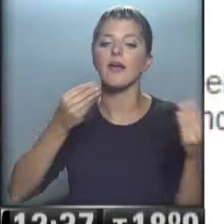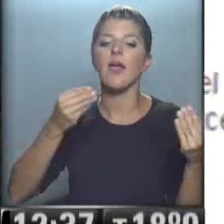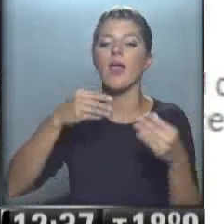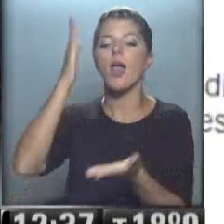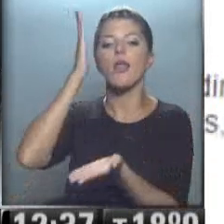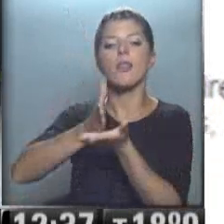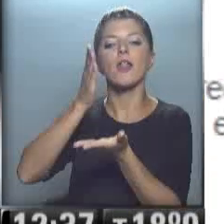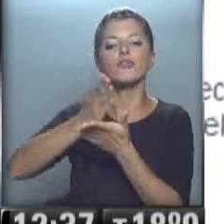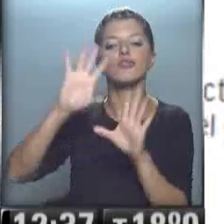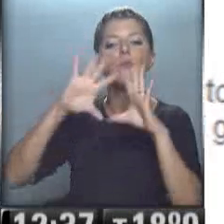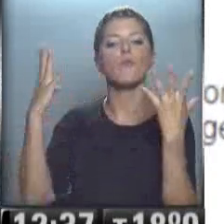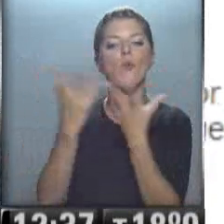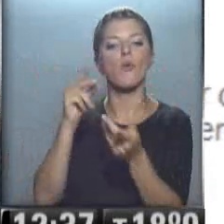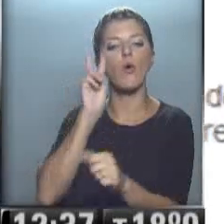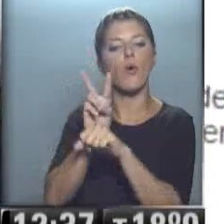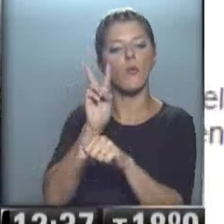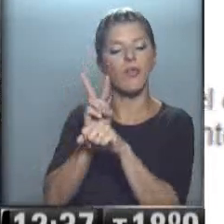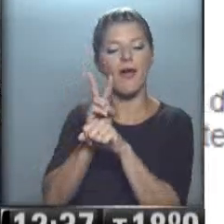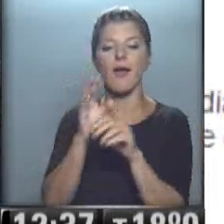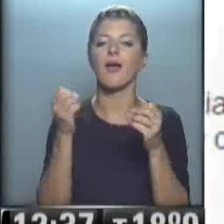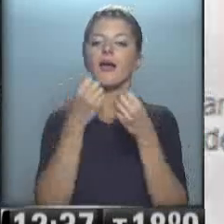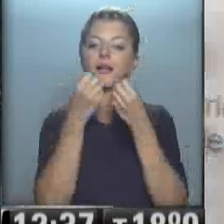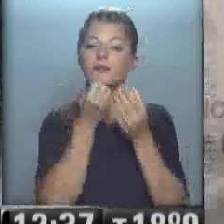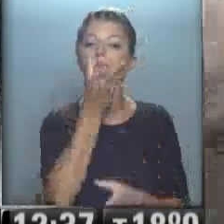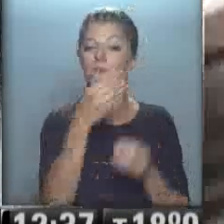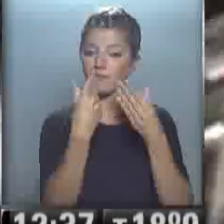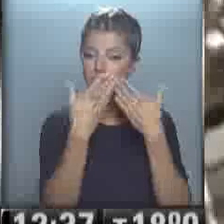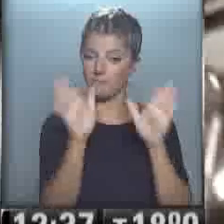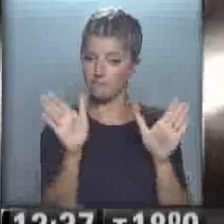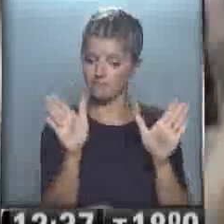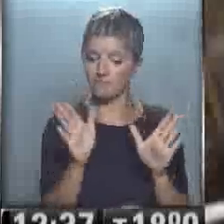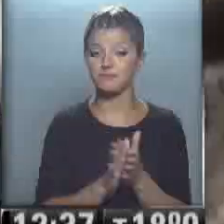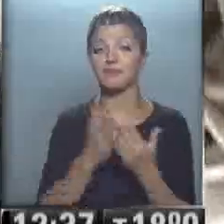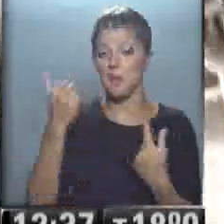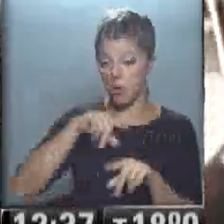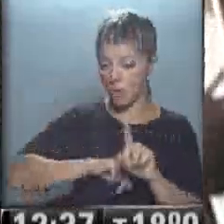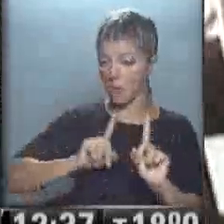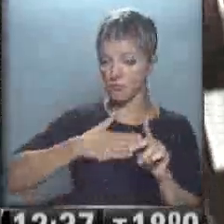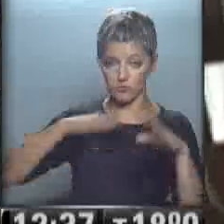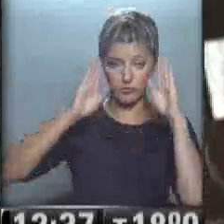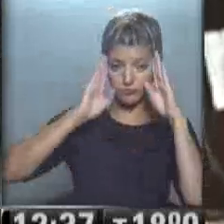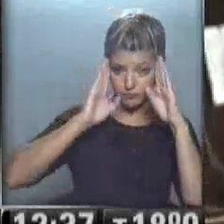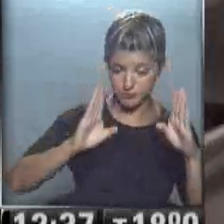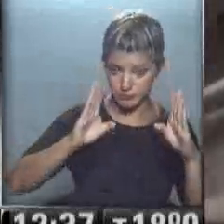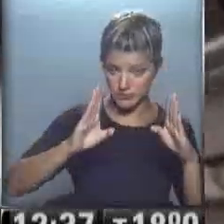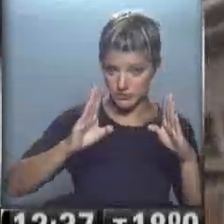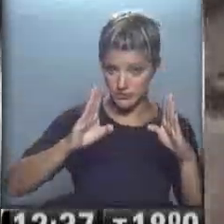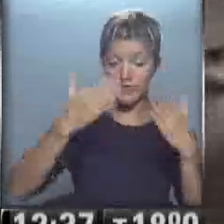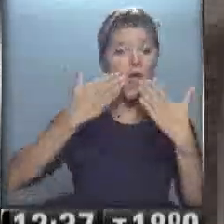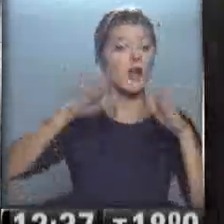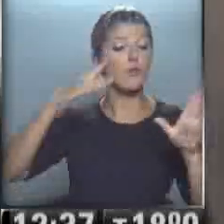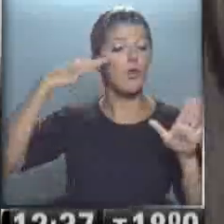derecho universal la libertad de expresión pero nuestra meta a la vez es objetiva libre de